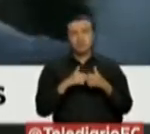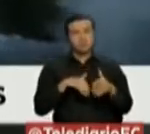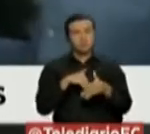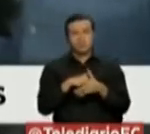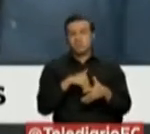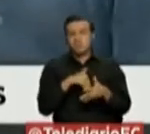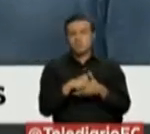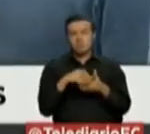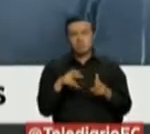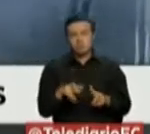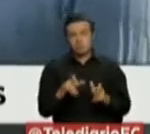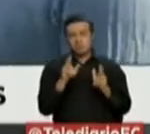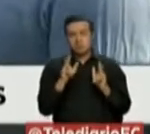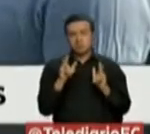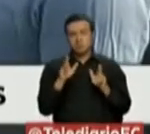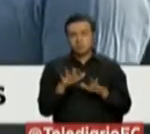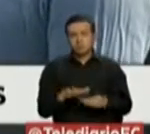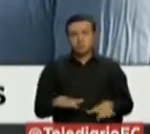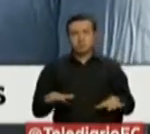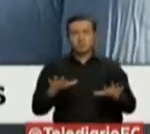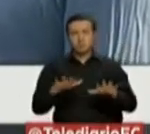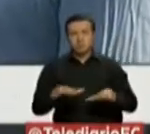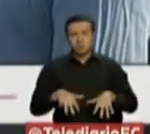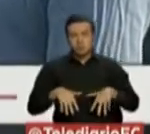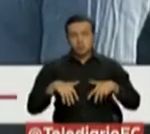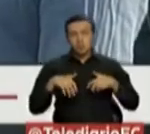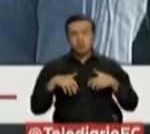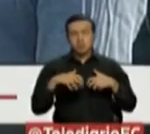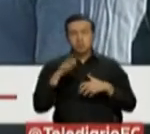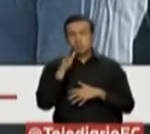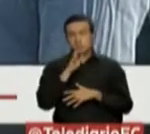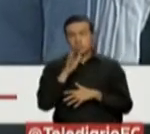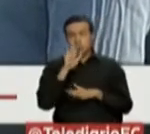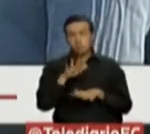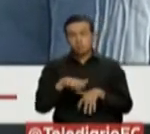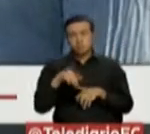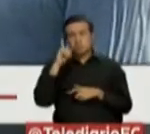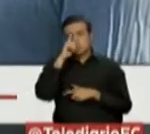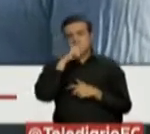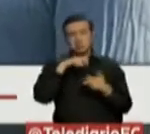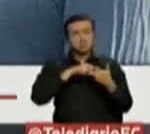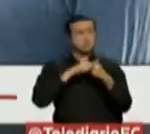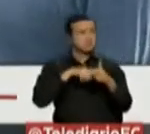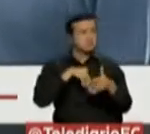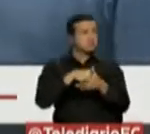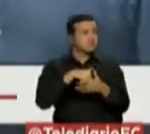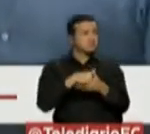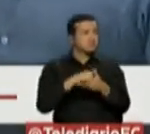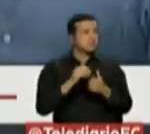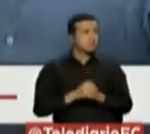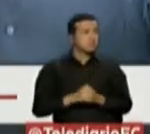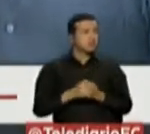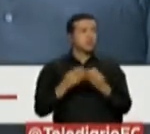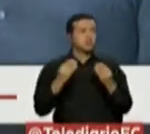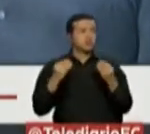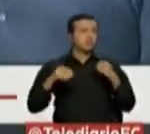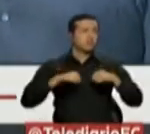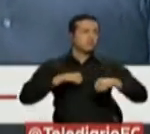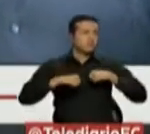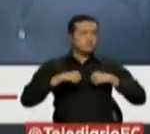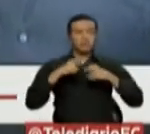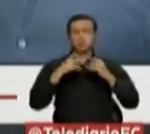para permisos, para realizar conciertos, siguen todavía esos papeleos